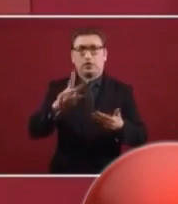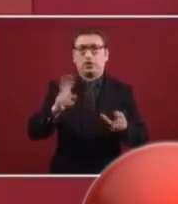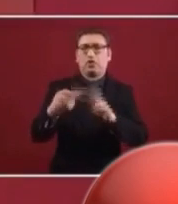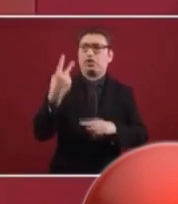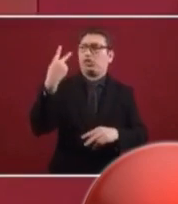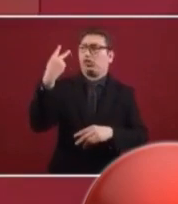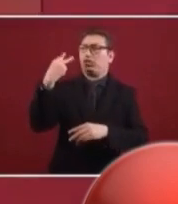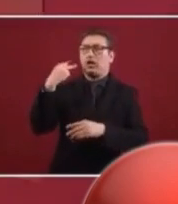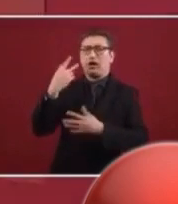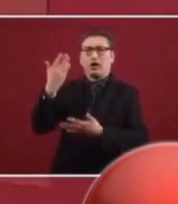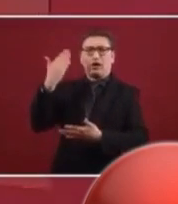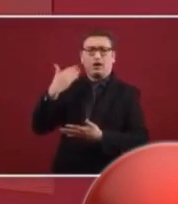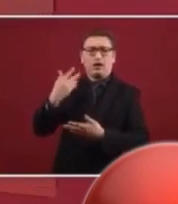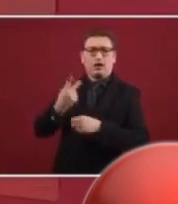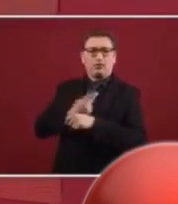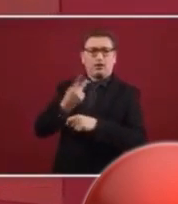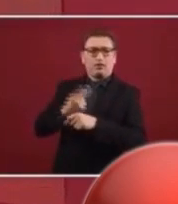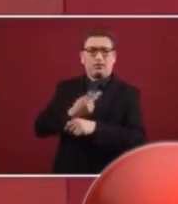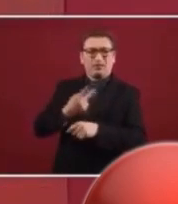en